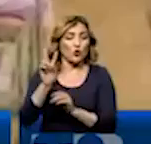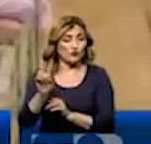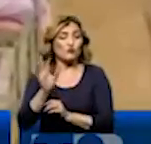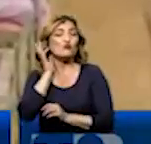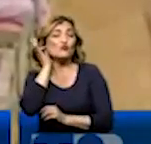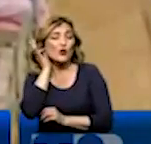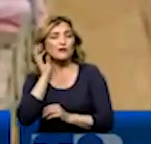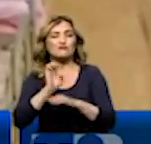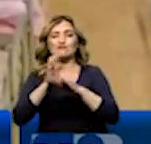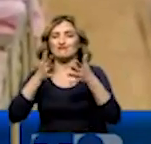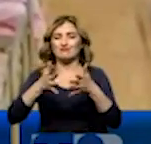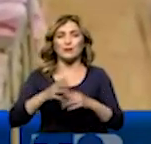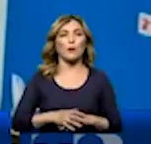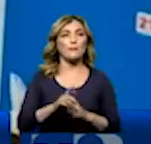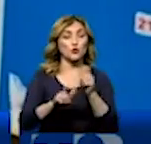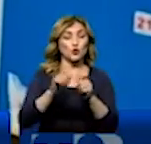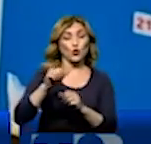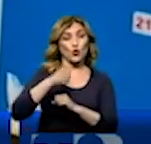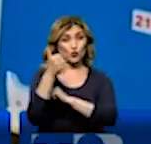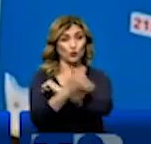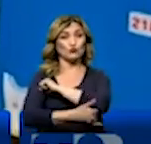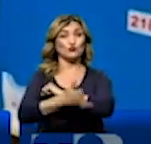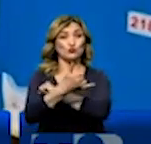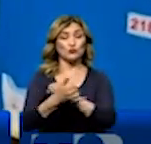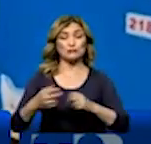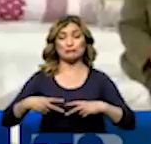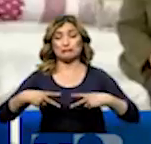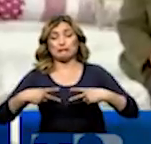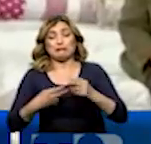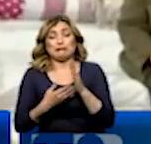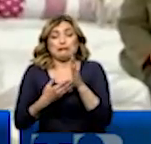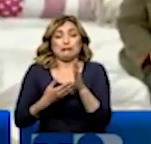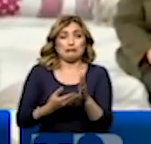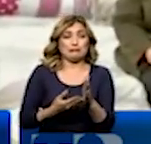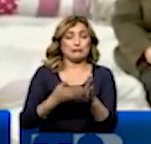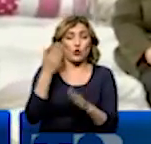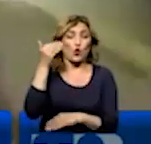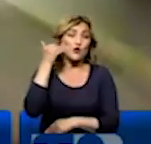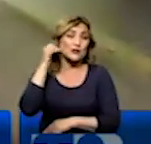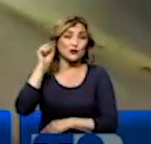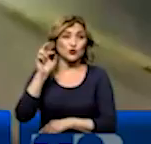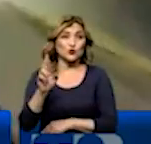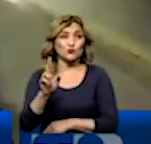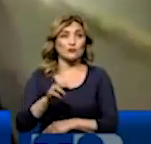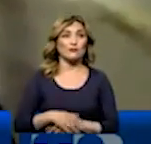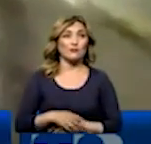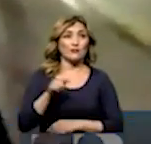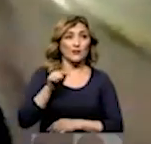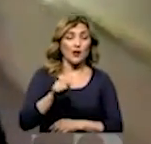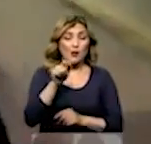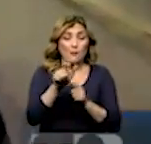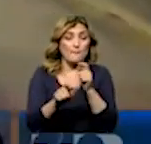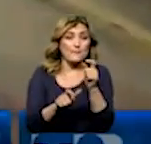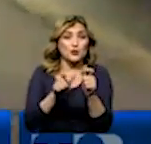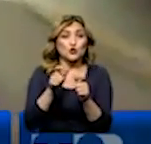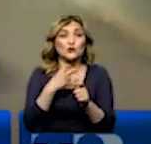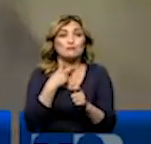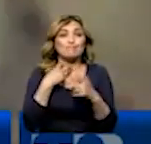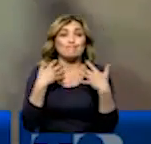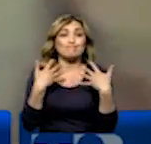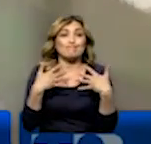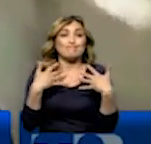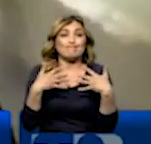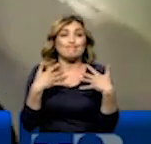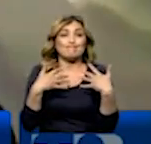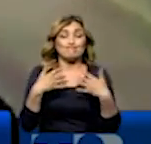país narran cómo es vivir en medio de la pandemia en, por ejemplo, Corea del Sur. Aquí la verdad la gente está un poco asustada,